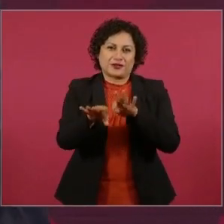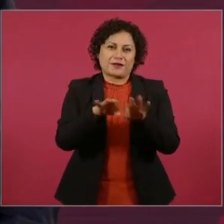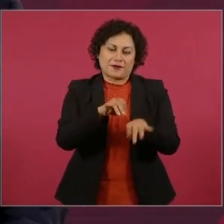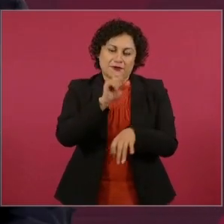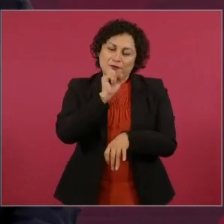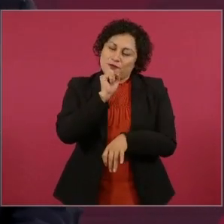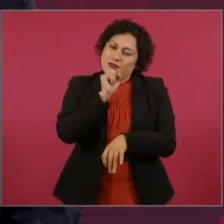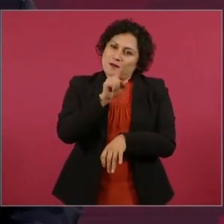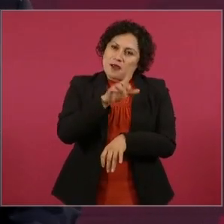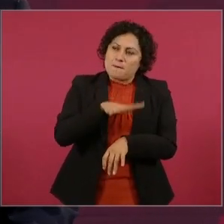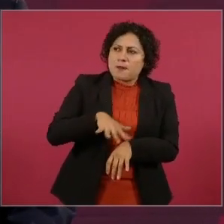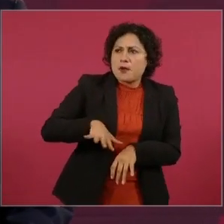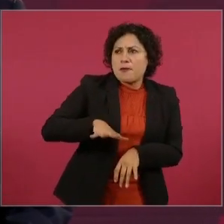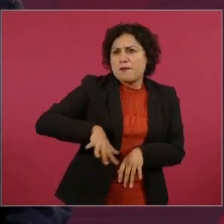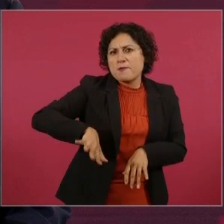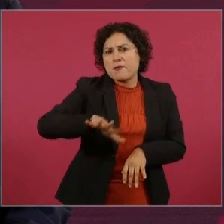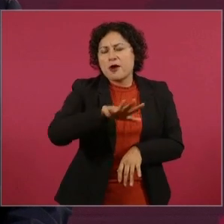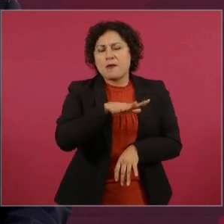extraordinario